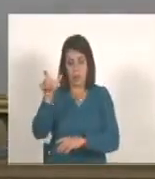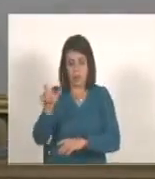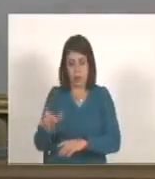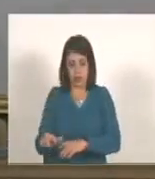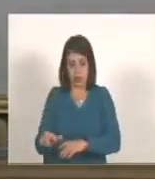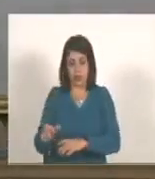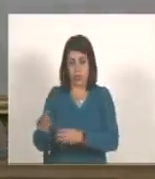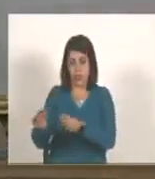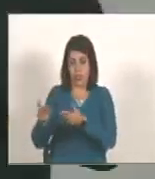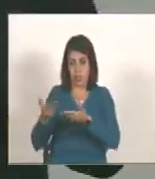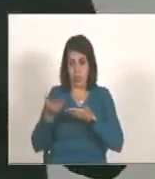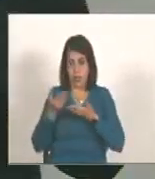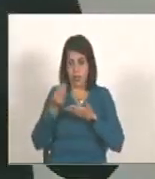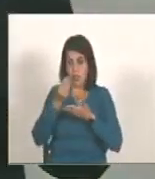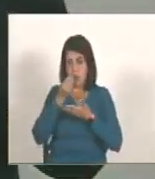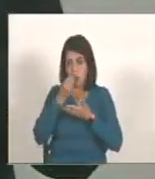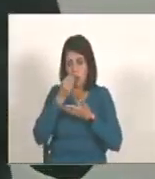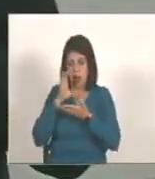le da de comer.